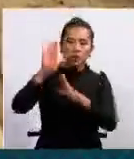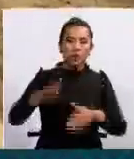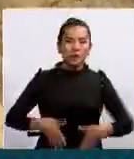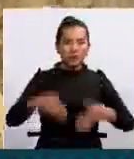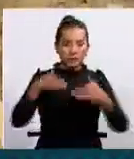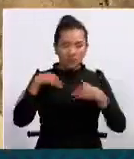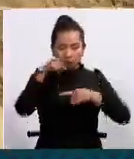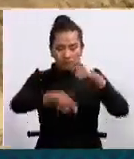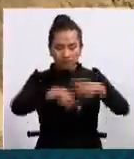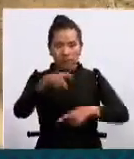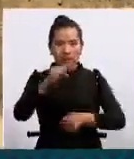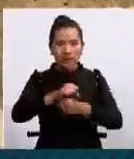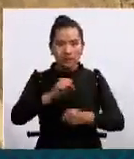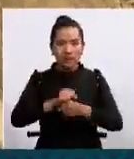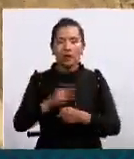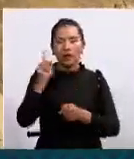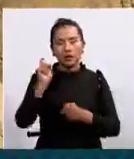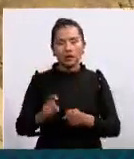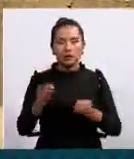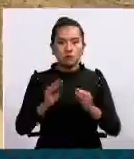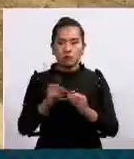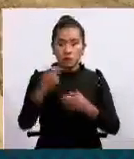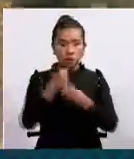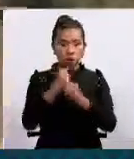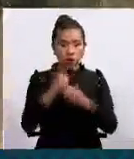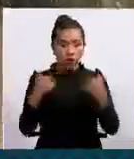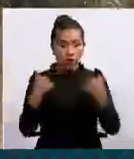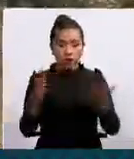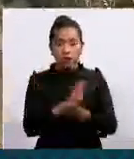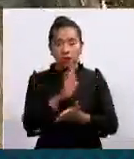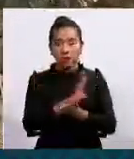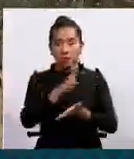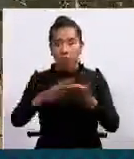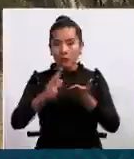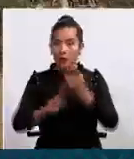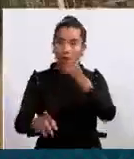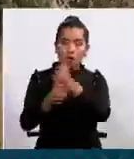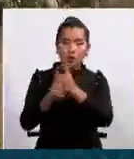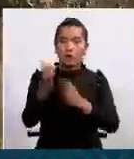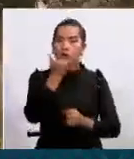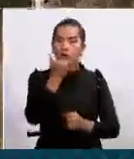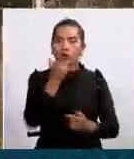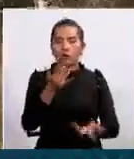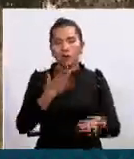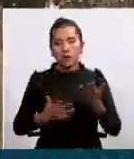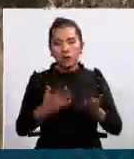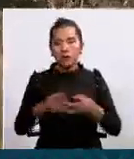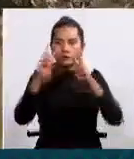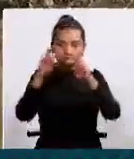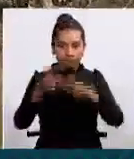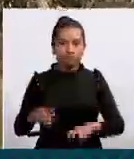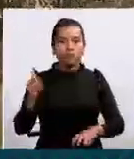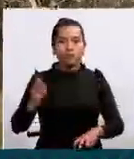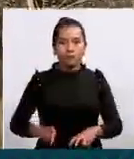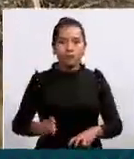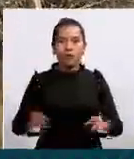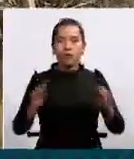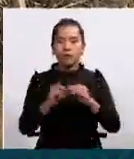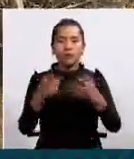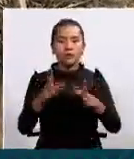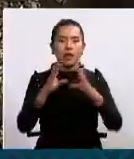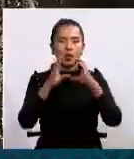parte superior. Se fiscalizará si esta obra cuenta con papeles o permisos de construcción respectivos en la zona. De un comunicado oficial